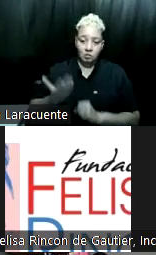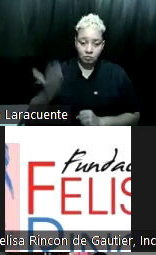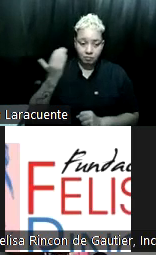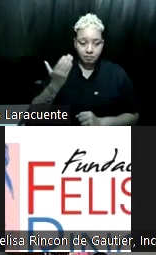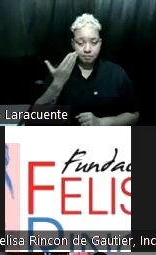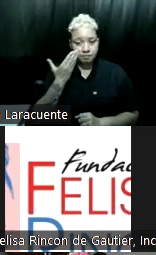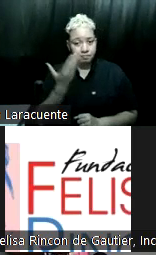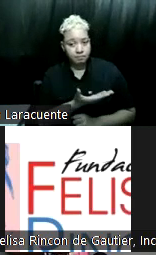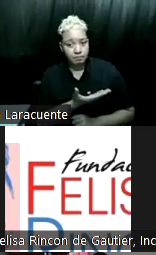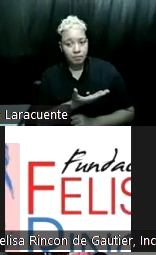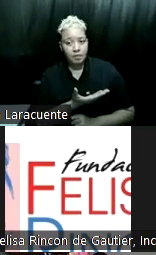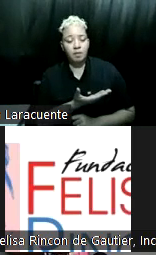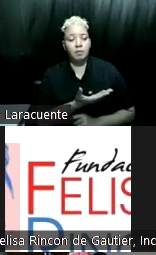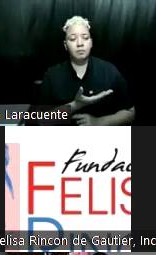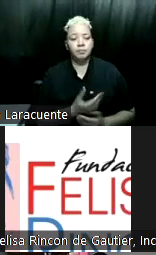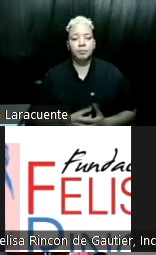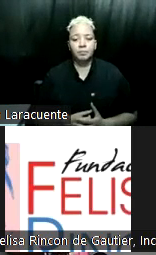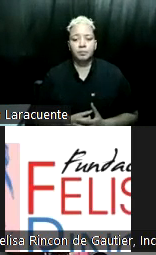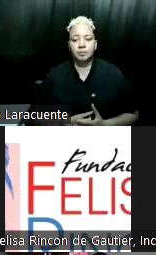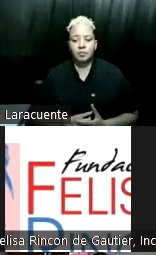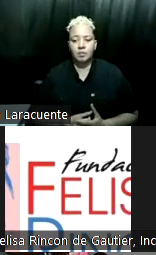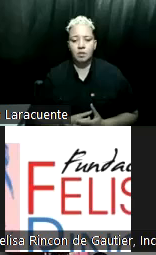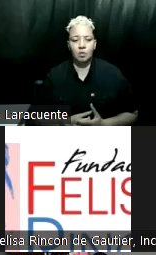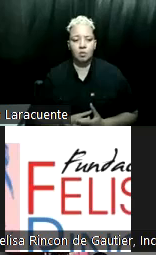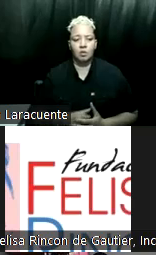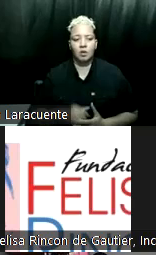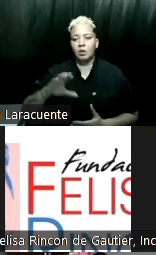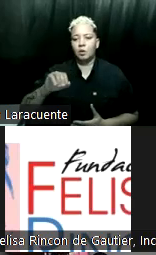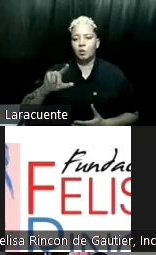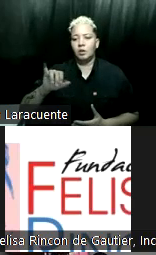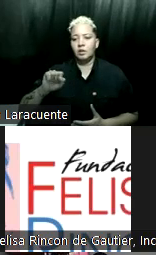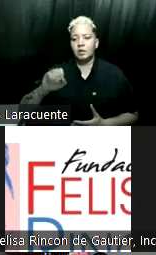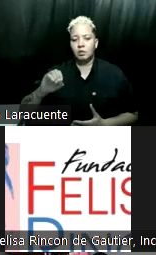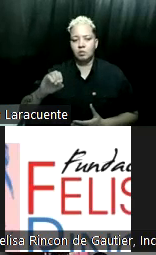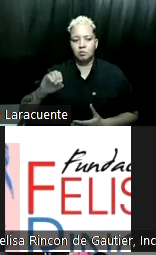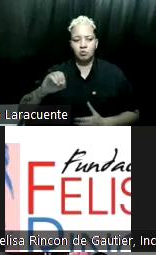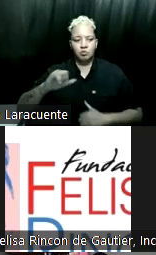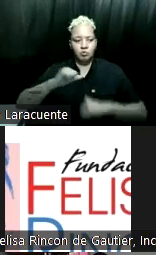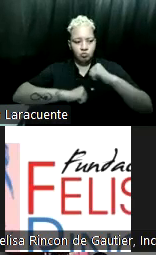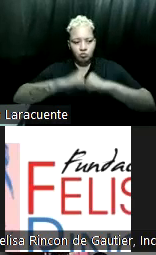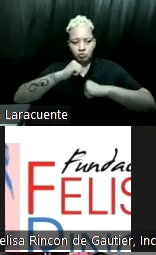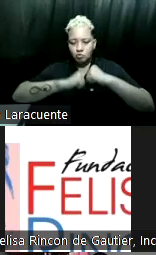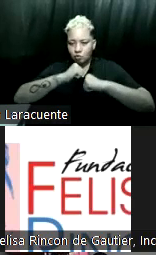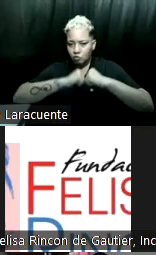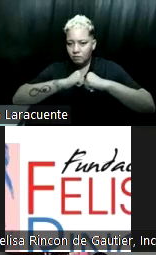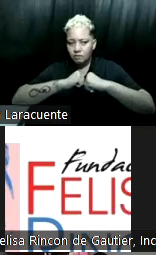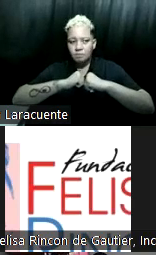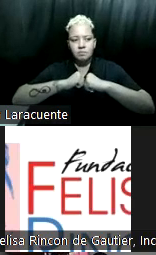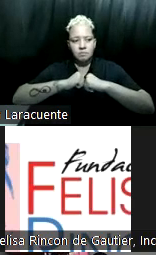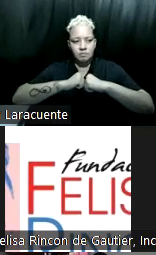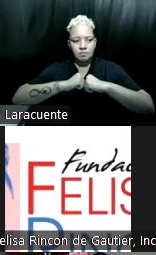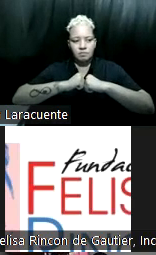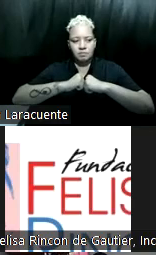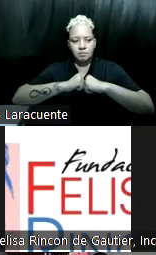imagen que ustedes pueden ver está el Coliseo prácticamente en construcción. Eh,